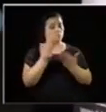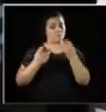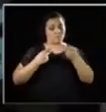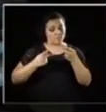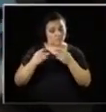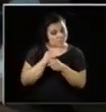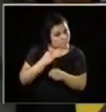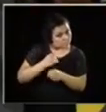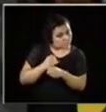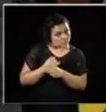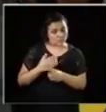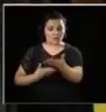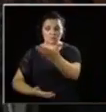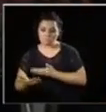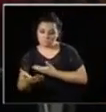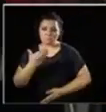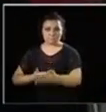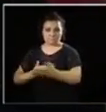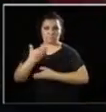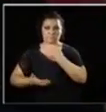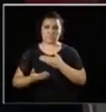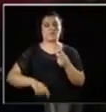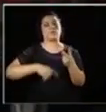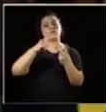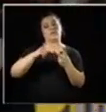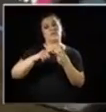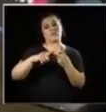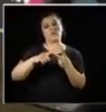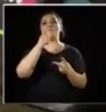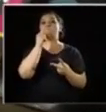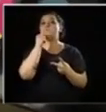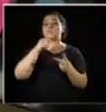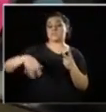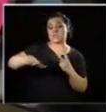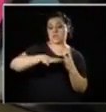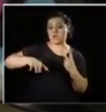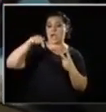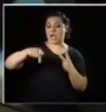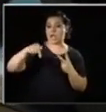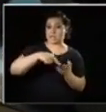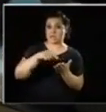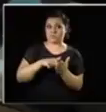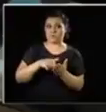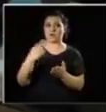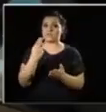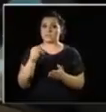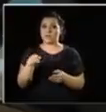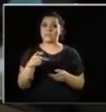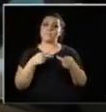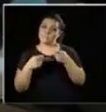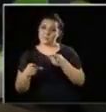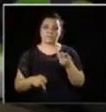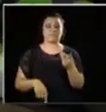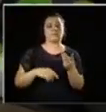civil la unidad de asuntos internos de la comandancia municipal. Tercero, y más importante de todos,